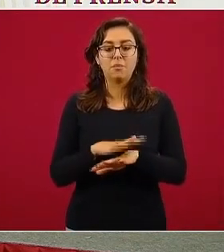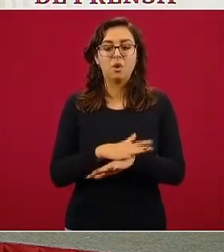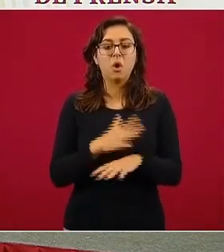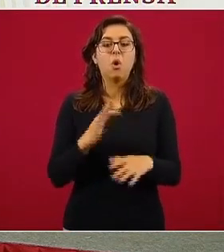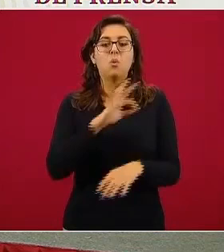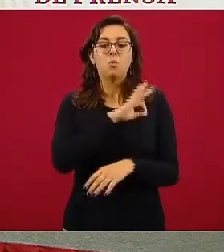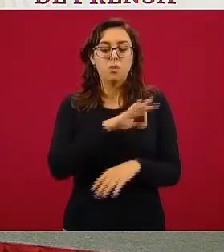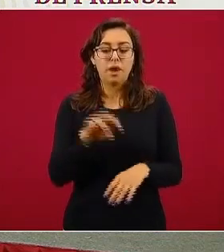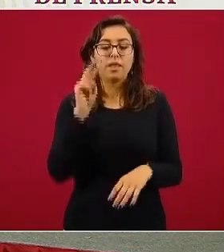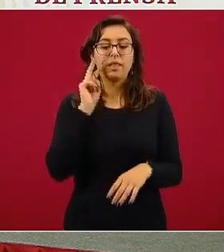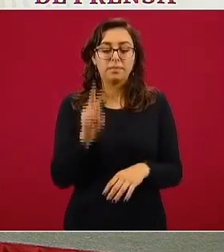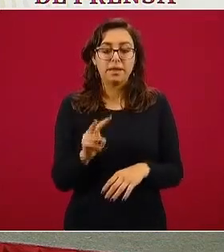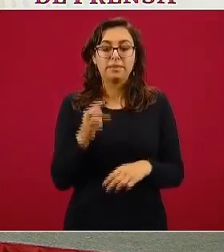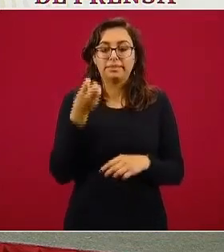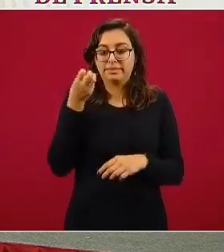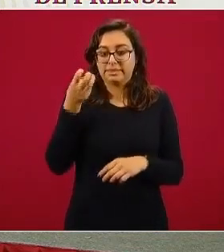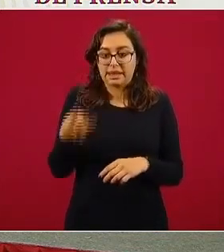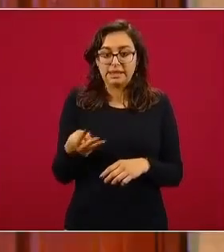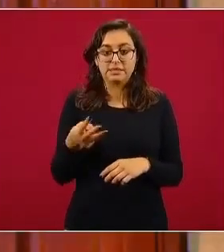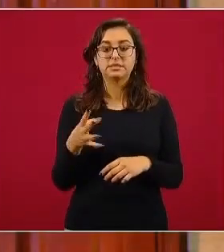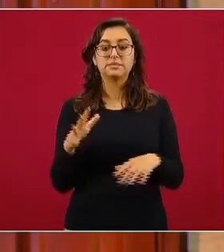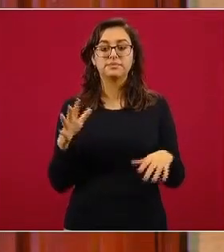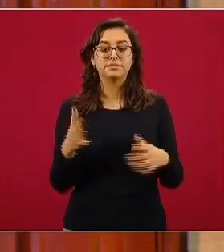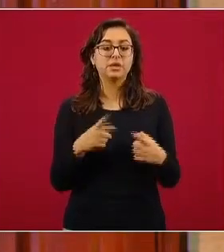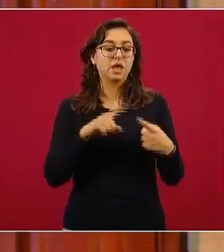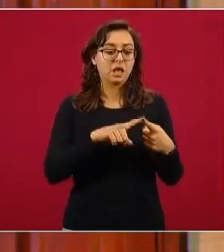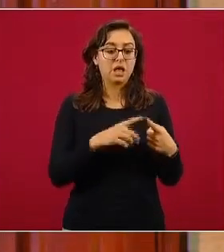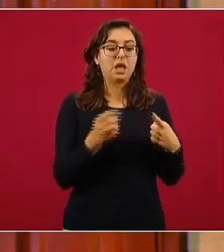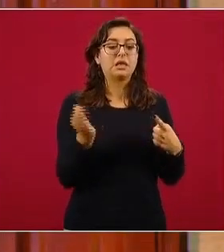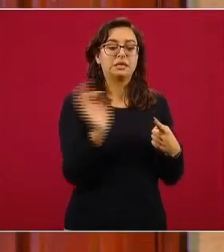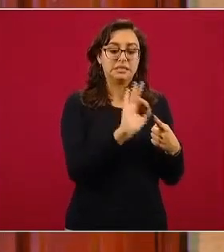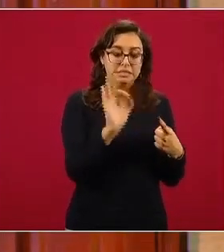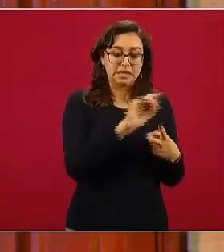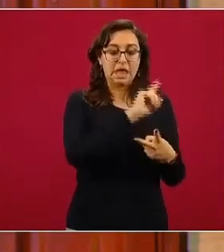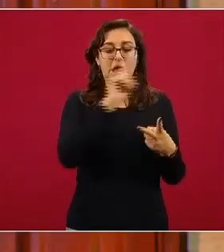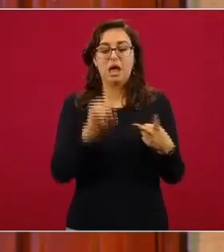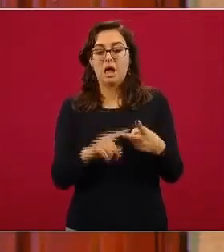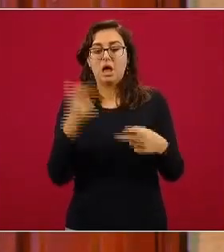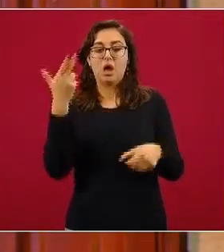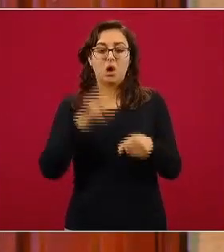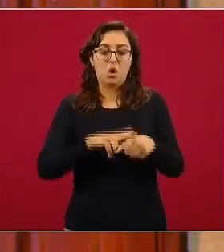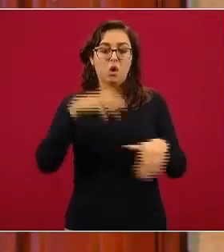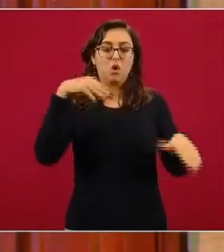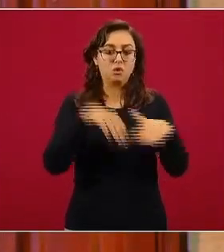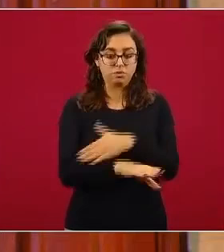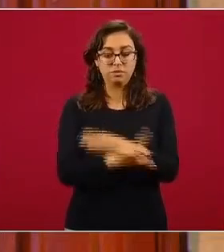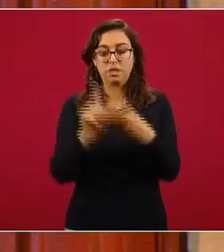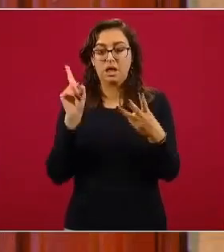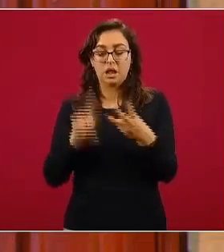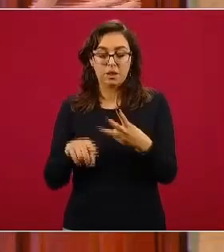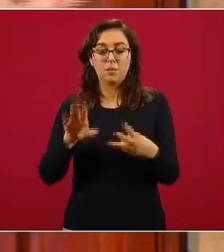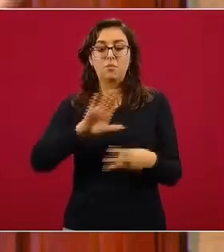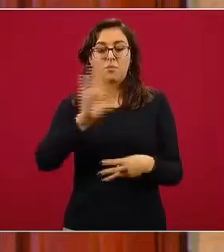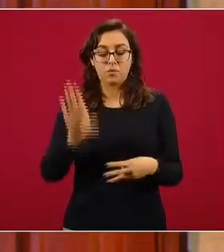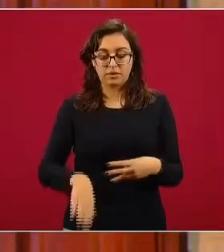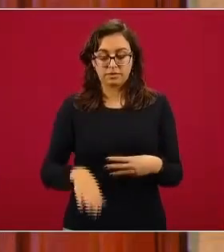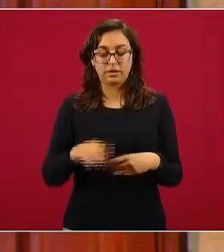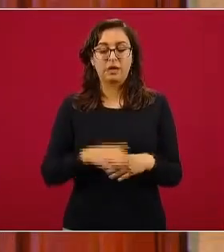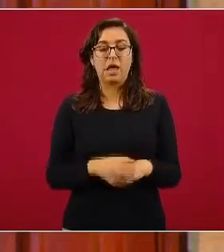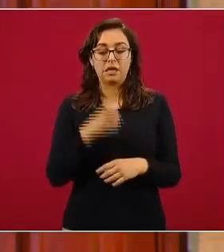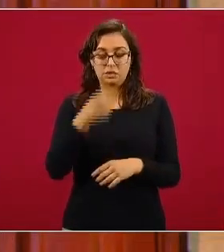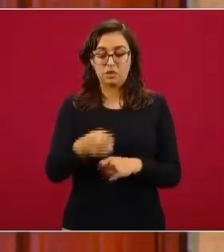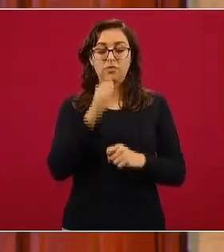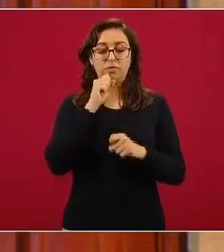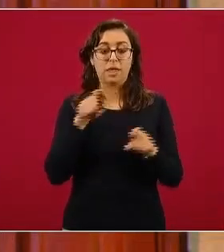curvas, el porcentaje de cambio entre los casos estimados, entre las hospitalizaciones y entre las defunciones. Es un indicador también al que le habíamos